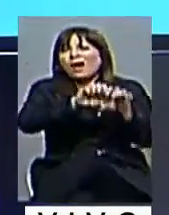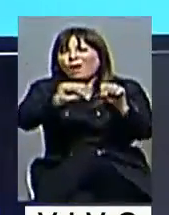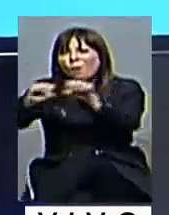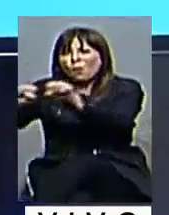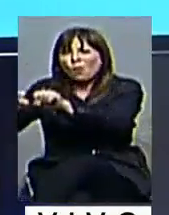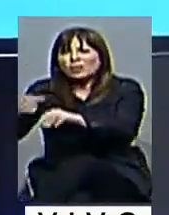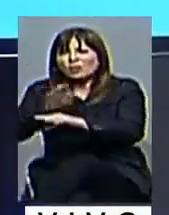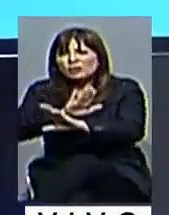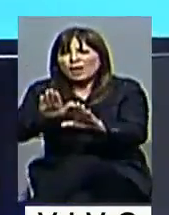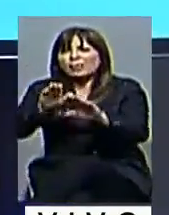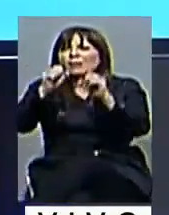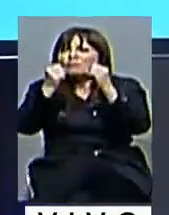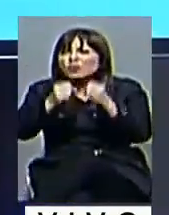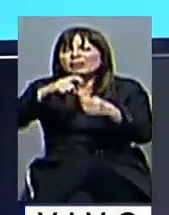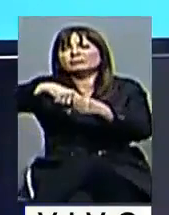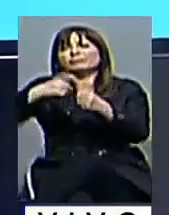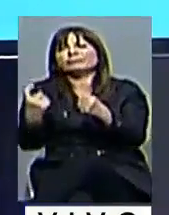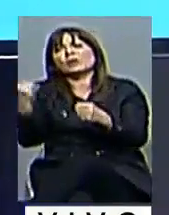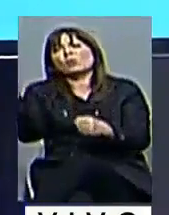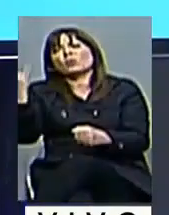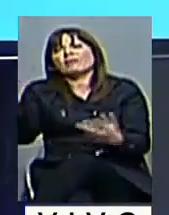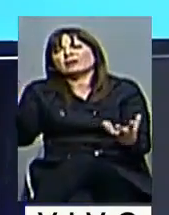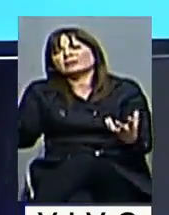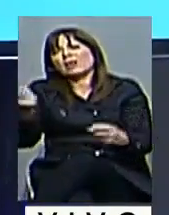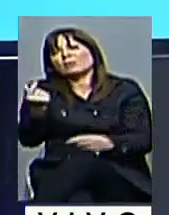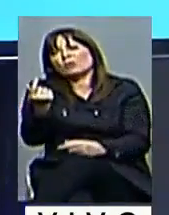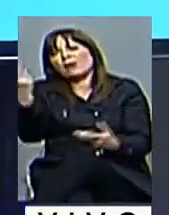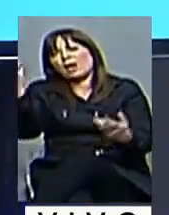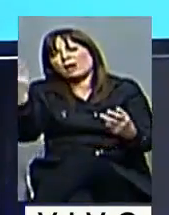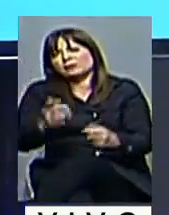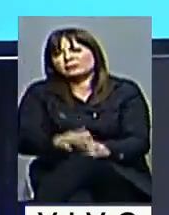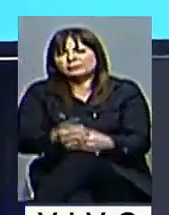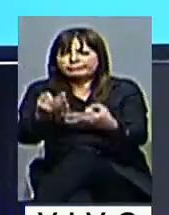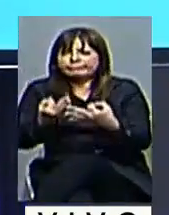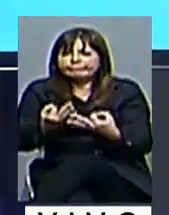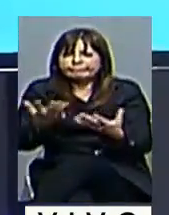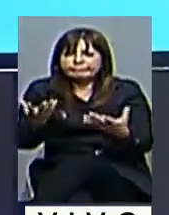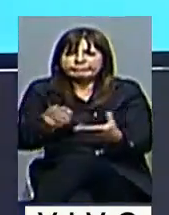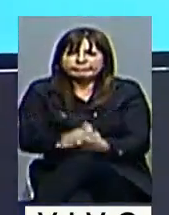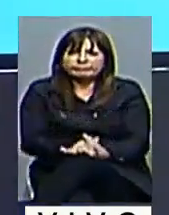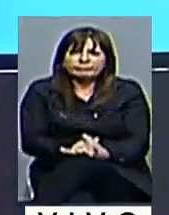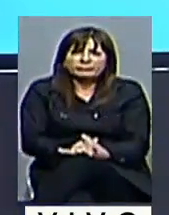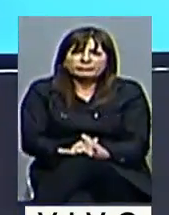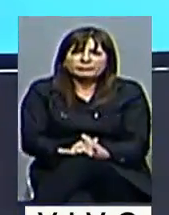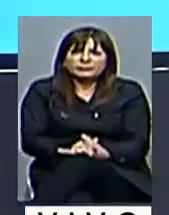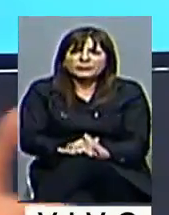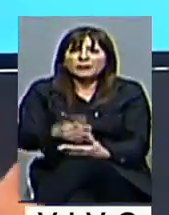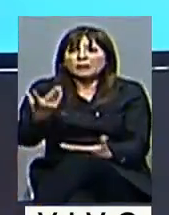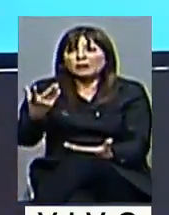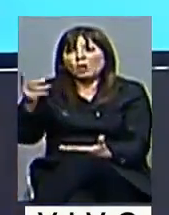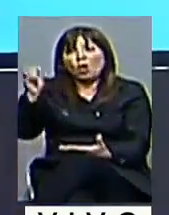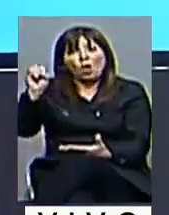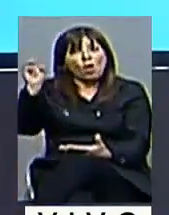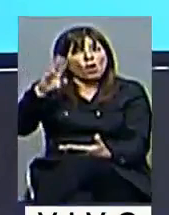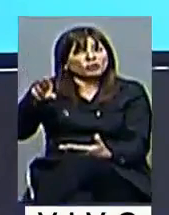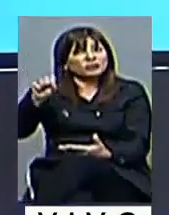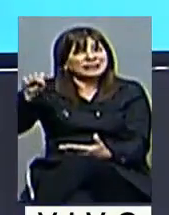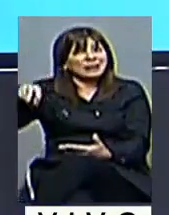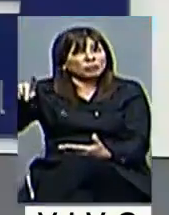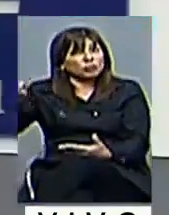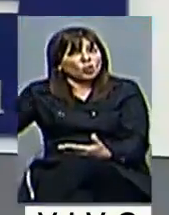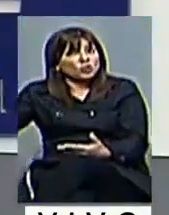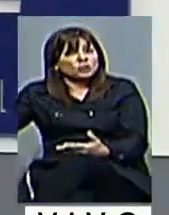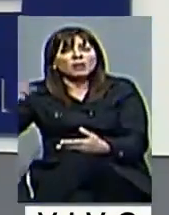que nadie puede quedar fuera de la universidad por razones de presupuesto familiar. Y Manuel José Rosandón, Centro de Formación Técnica. Ahí tienes dos visiones distintas